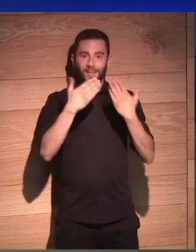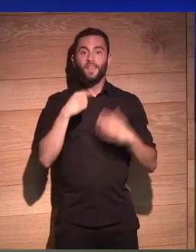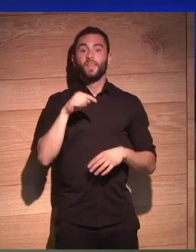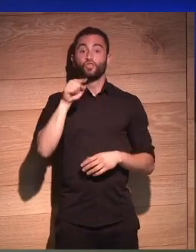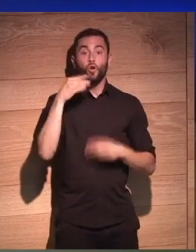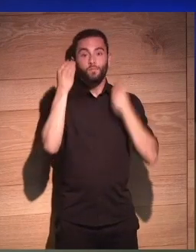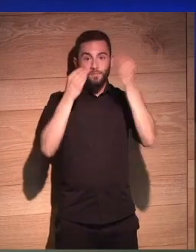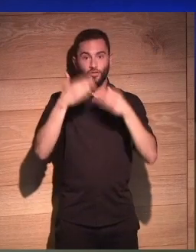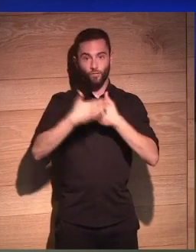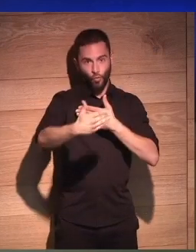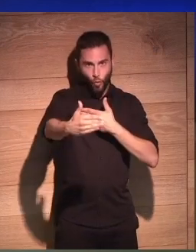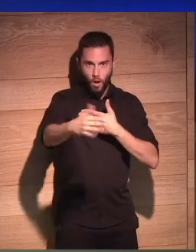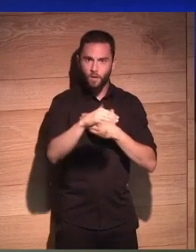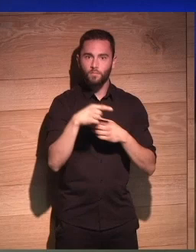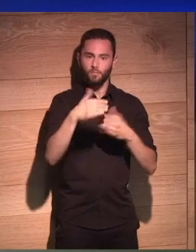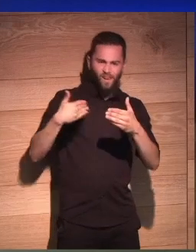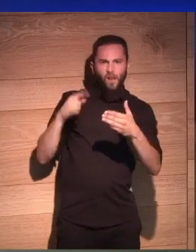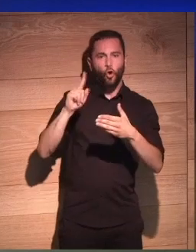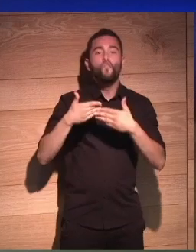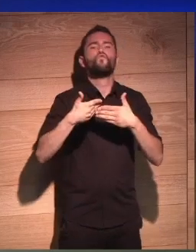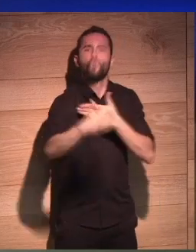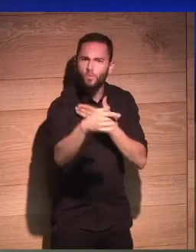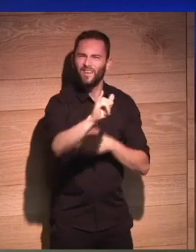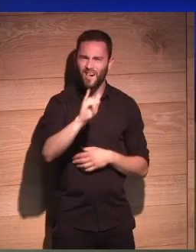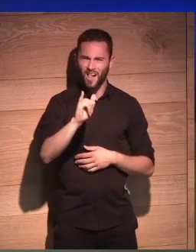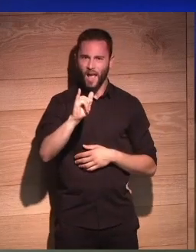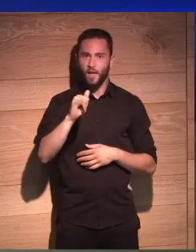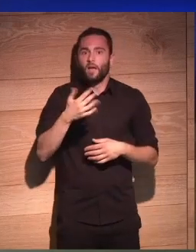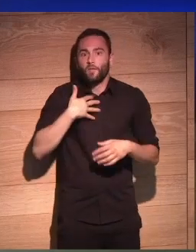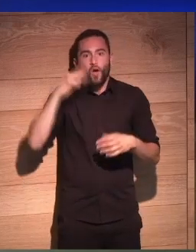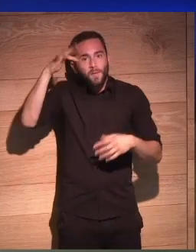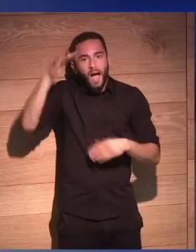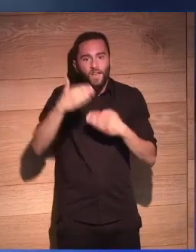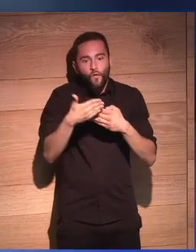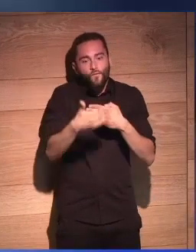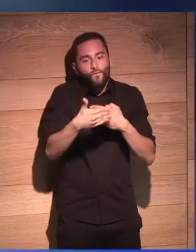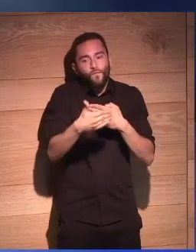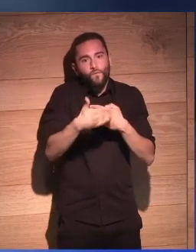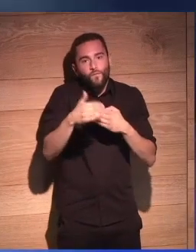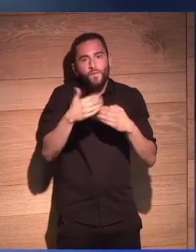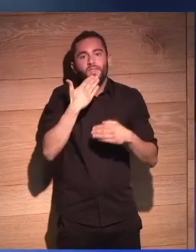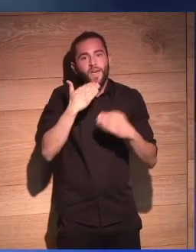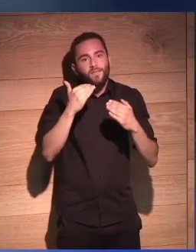futuro por delante, salvo que, bueno, me imagino que menos futuro, ¿no? Menos años.